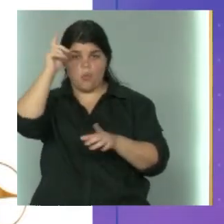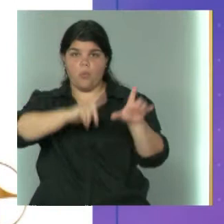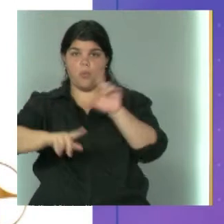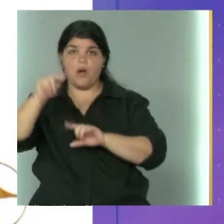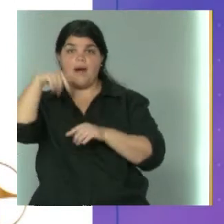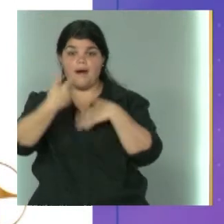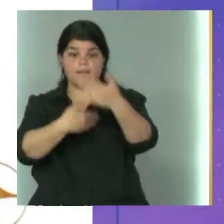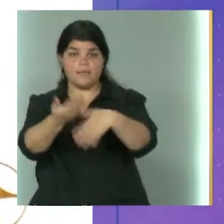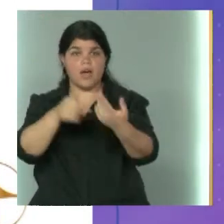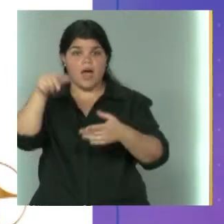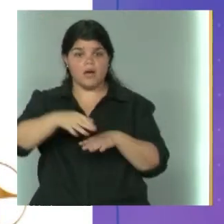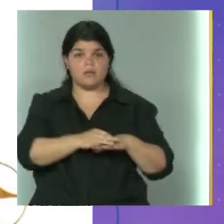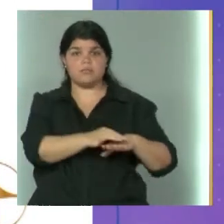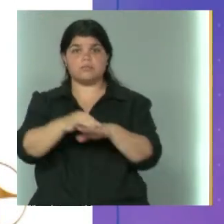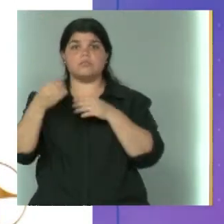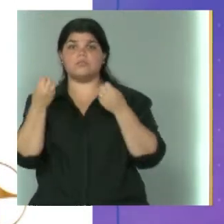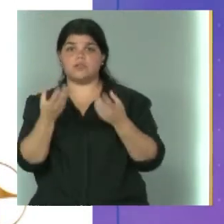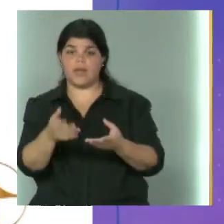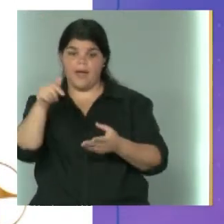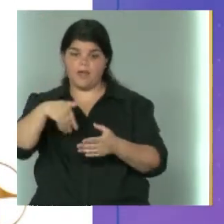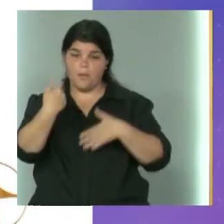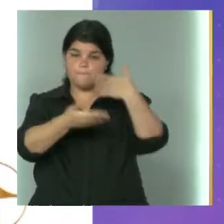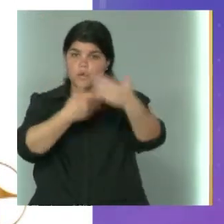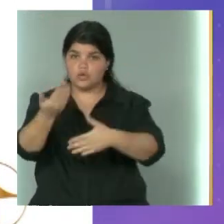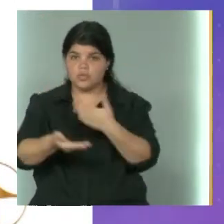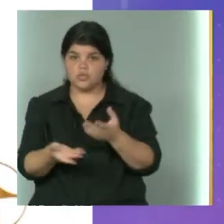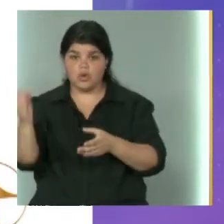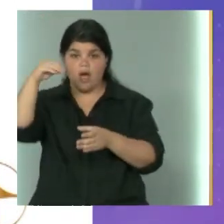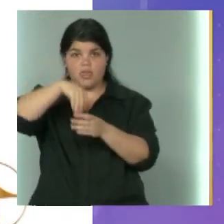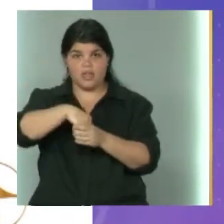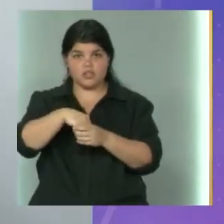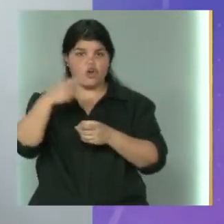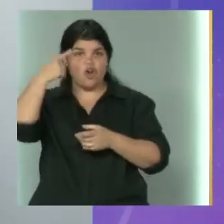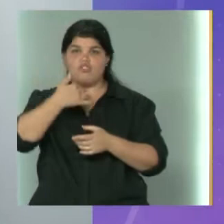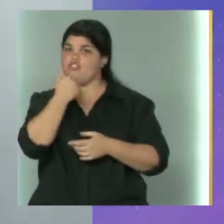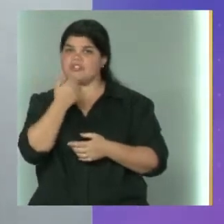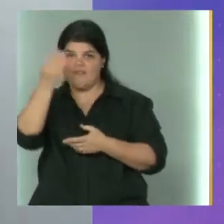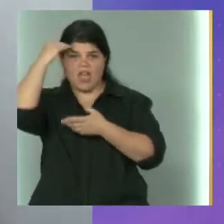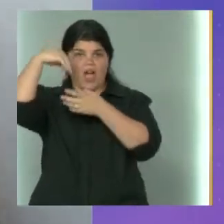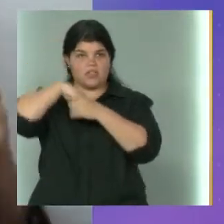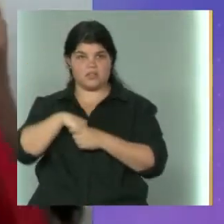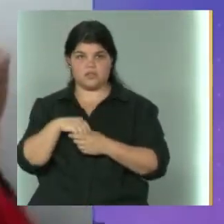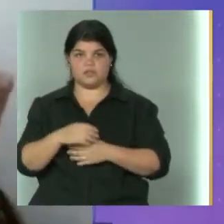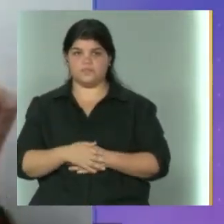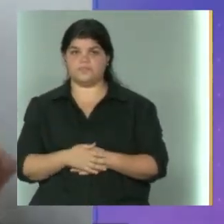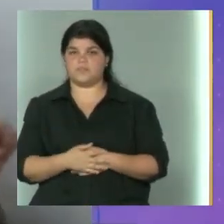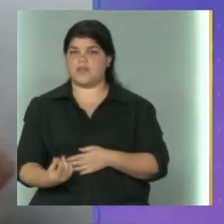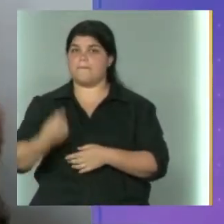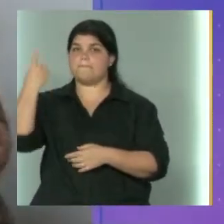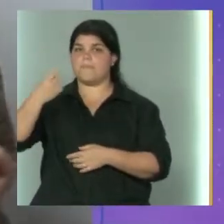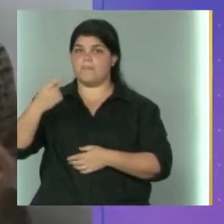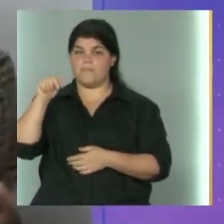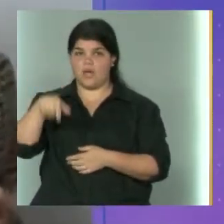de neurocoaching, porque estamos incorporando al proceso a tu mente inconsciente. Lección número 1. Chile